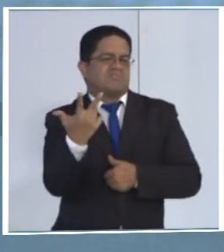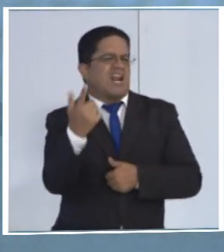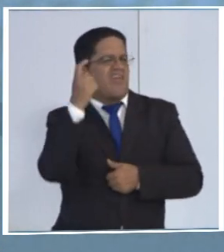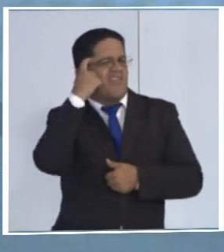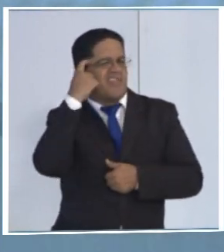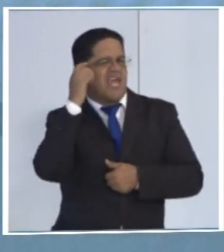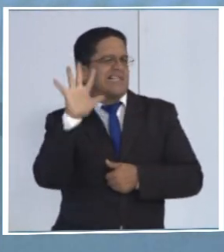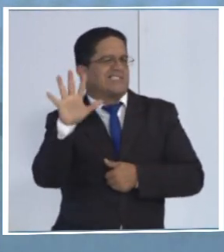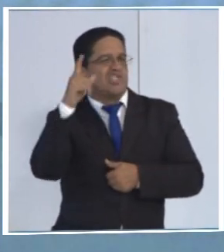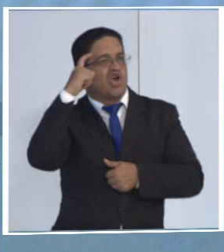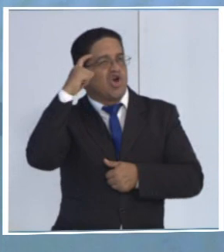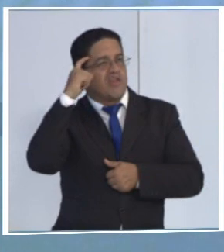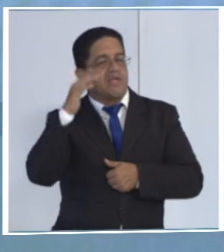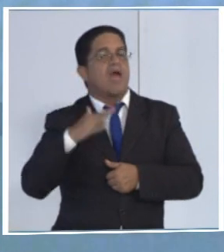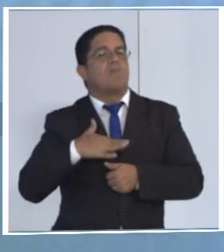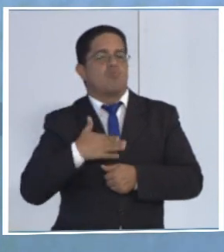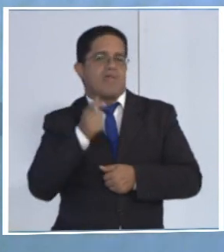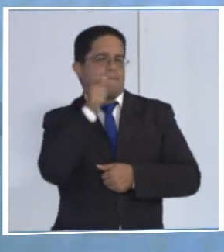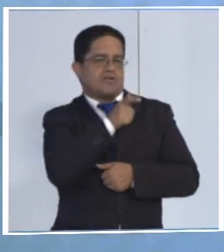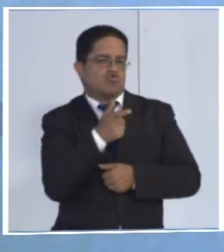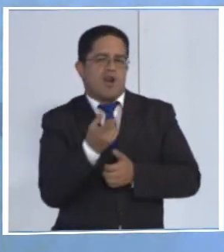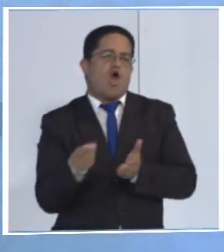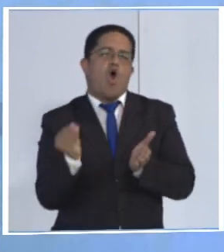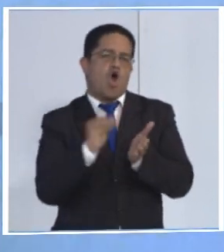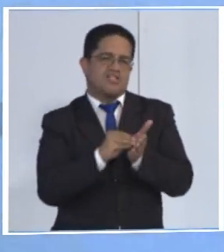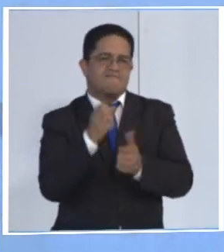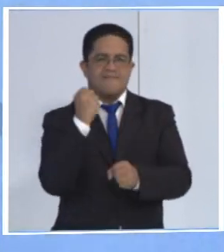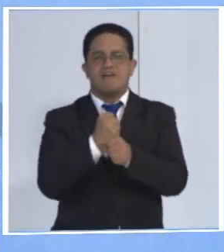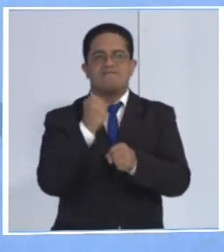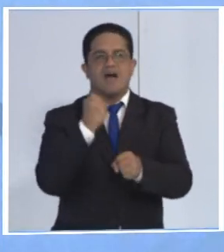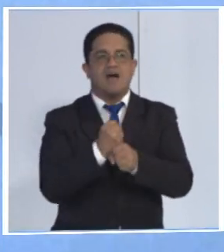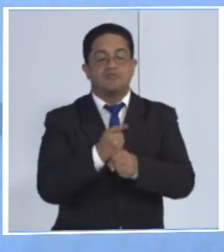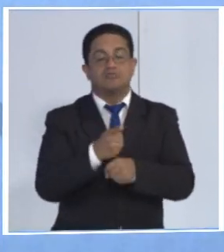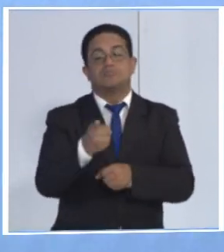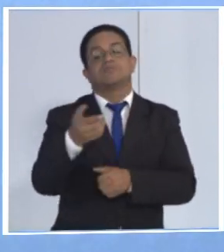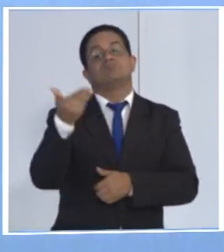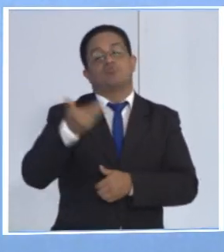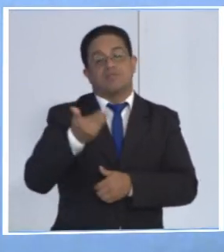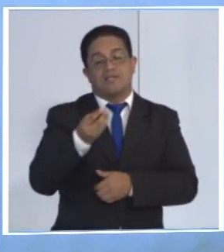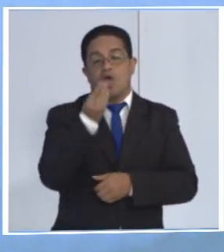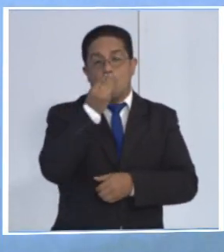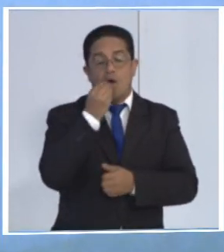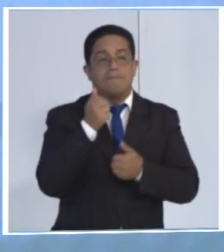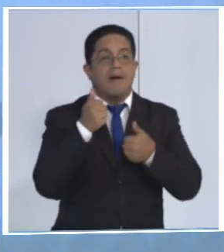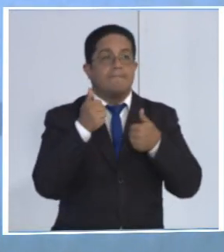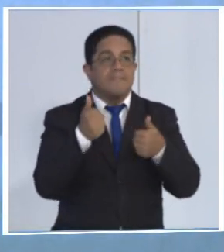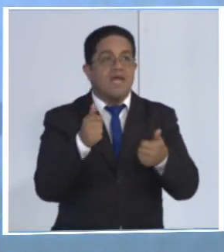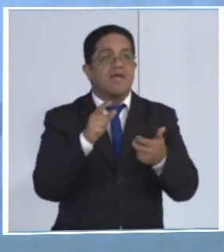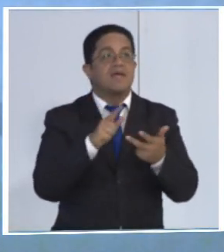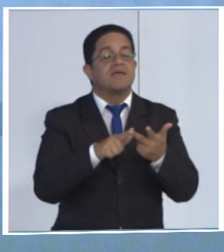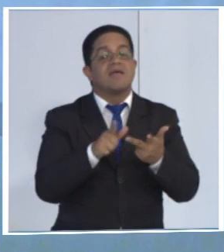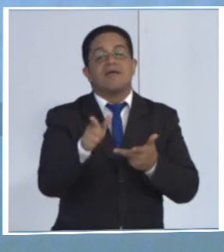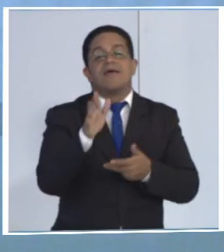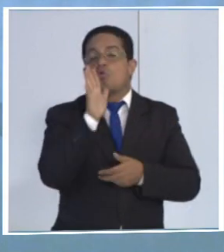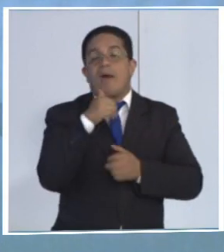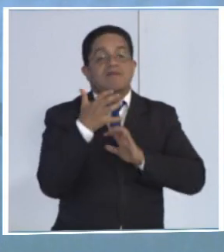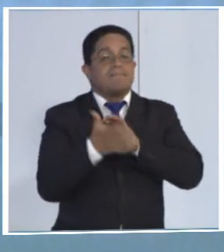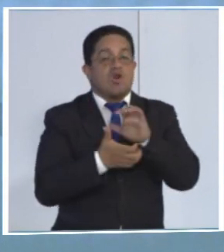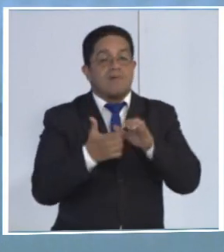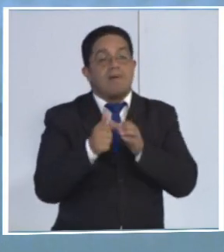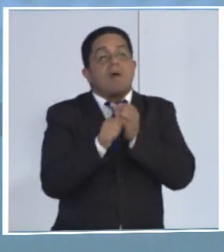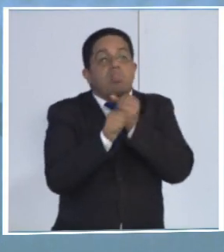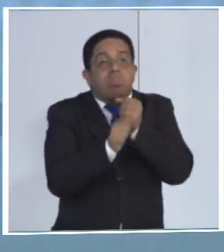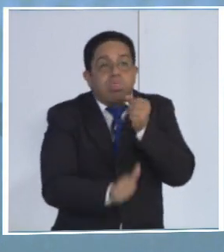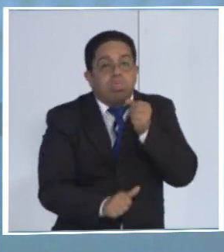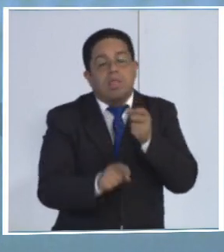5 días, puede estar reincorporada a sus actividades. Es importante que tenga una buena dieta, que no tengan miedo para evacuar, que mantengan el área